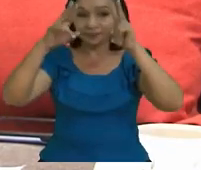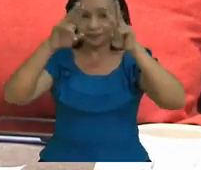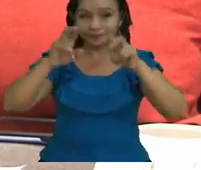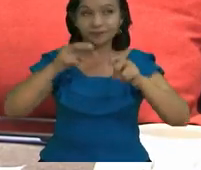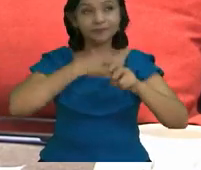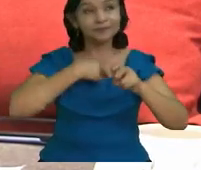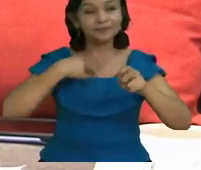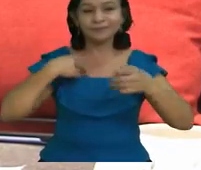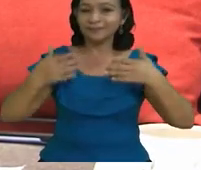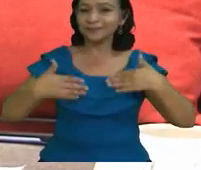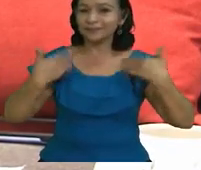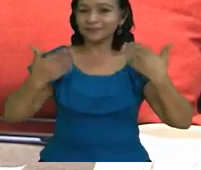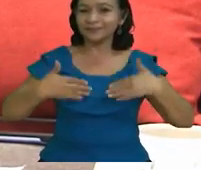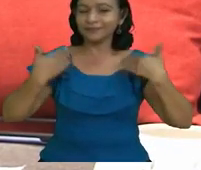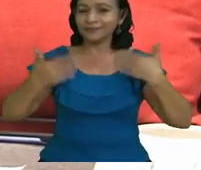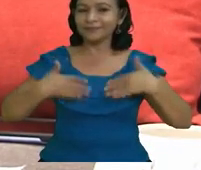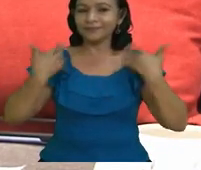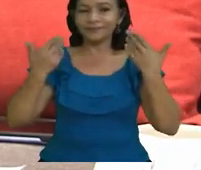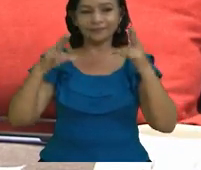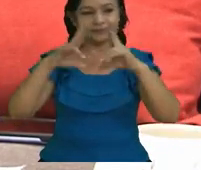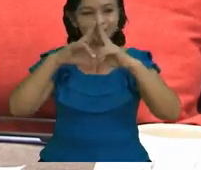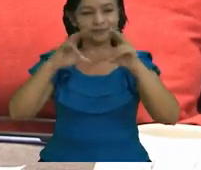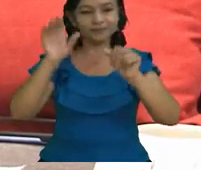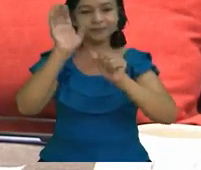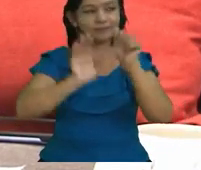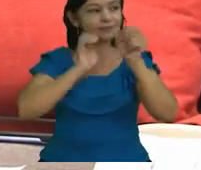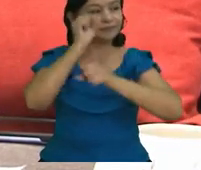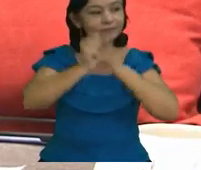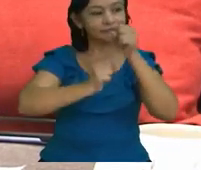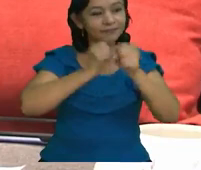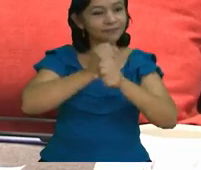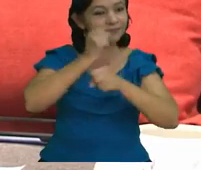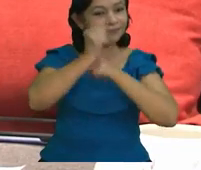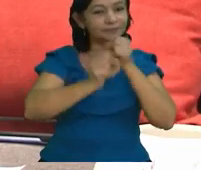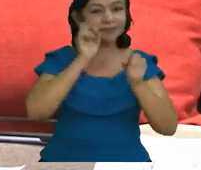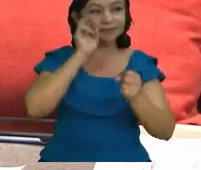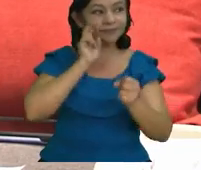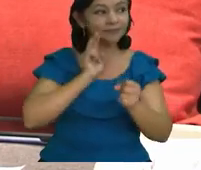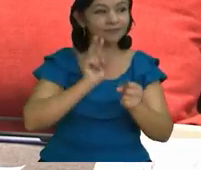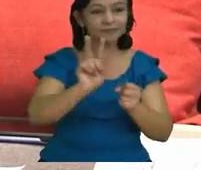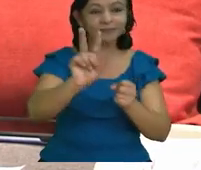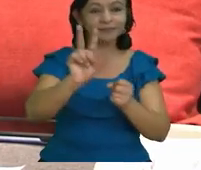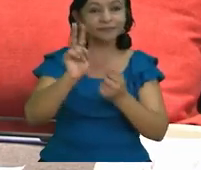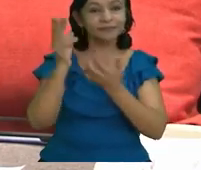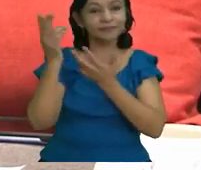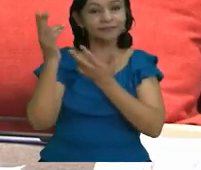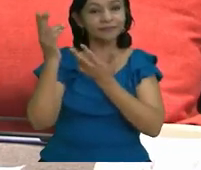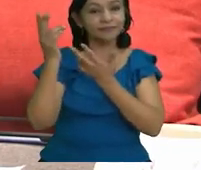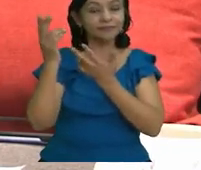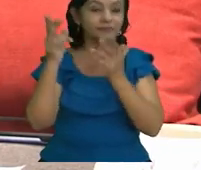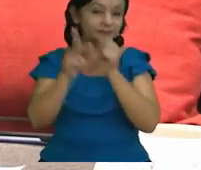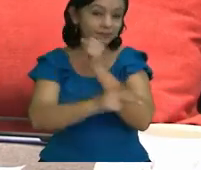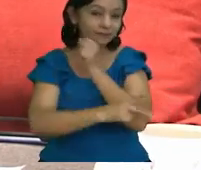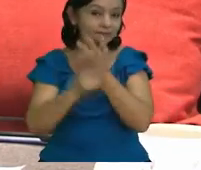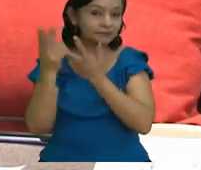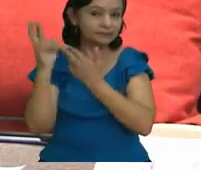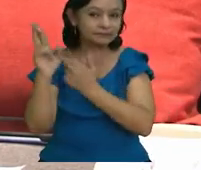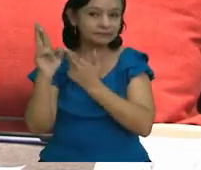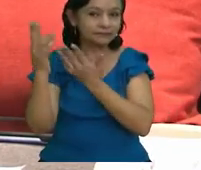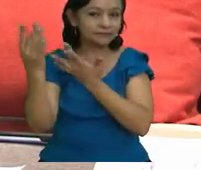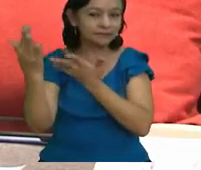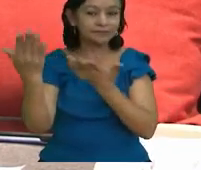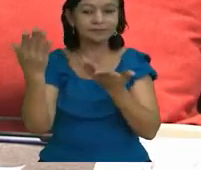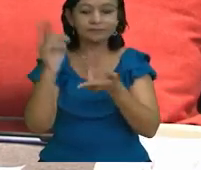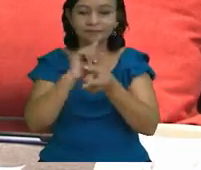Así que estamos muy contentos porque Nicaragua cada año se proyecta como un país de más esperanza. Y también de